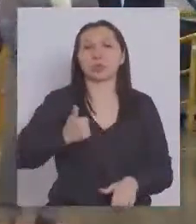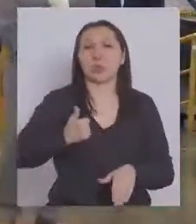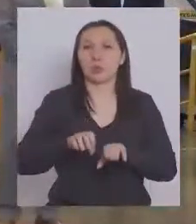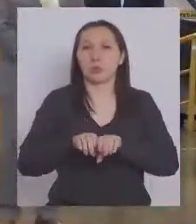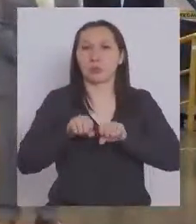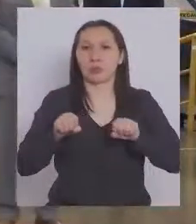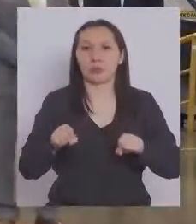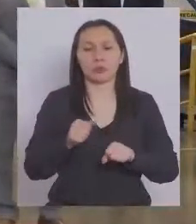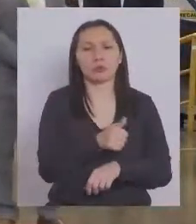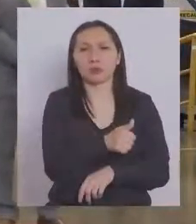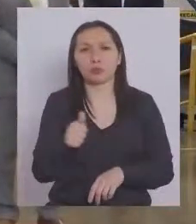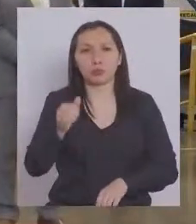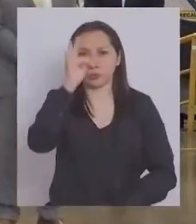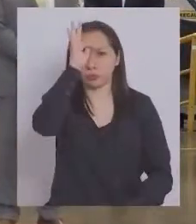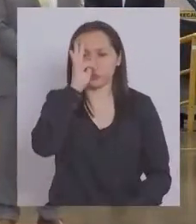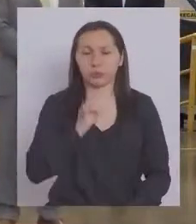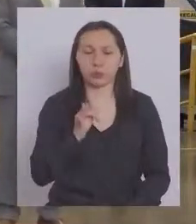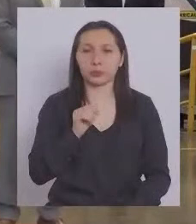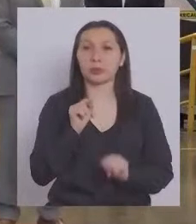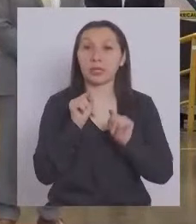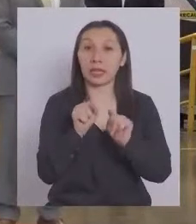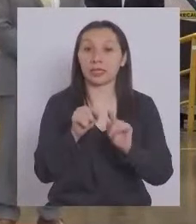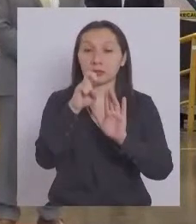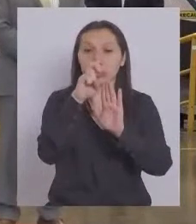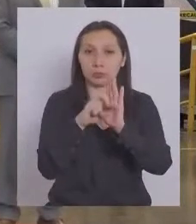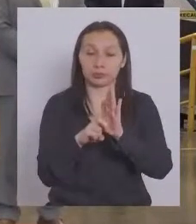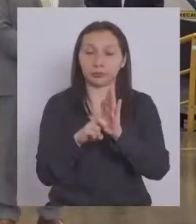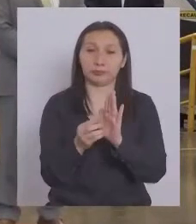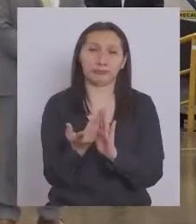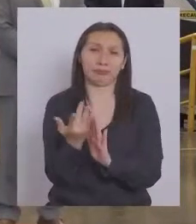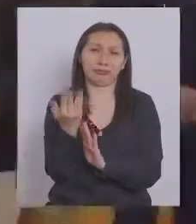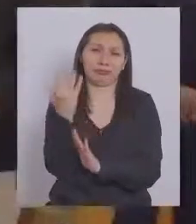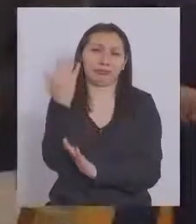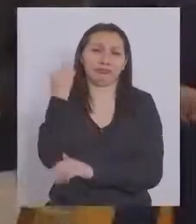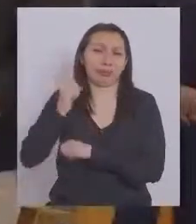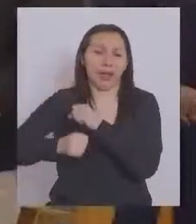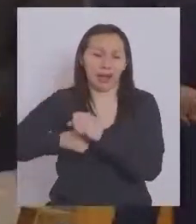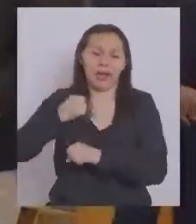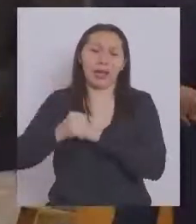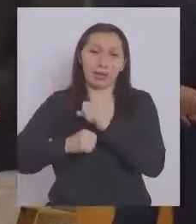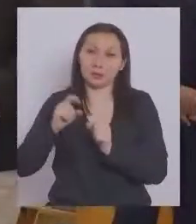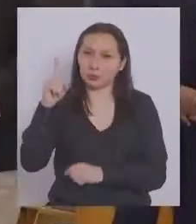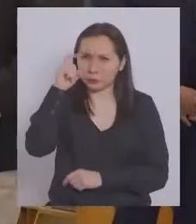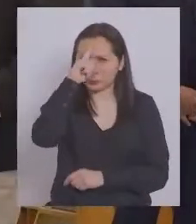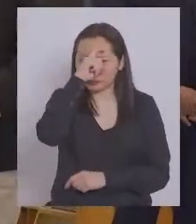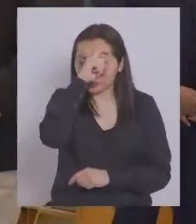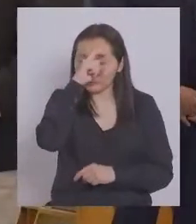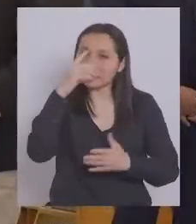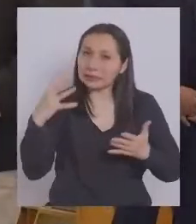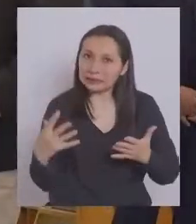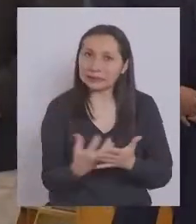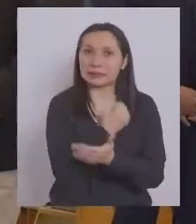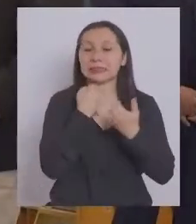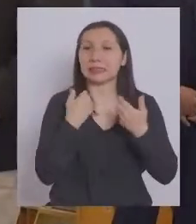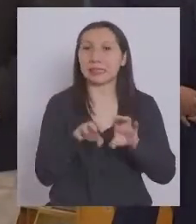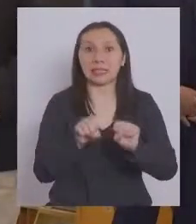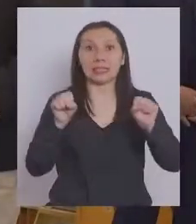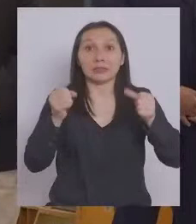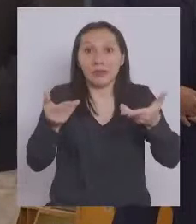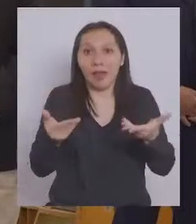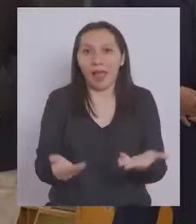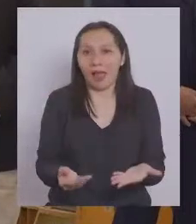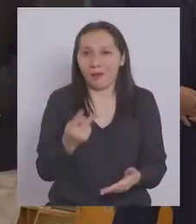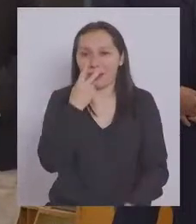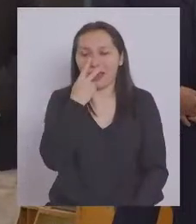a todo su personal. Esto ha sido un proyecto de muchos años muy difícil de sacar adelante y ahora lo